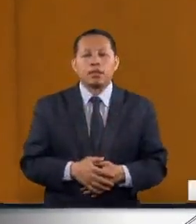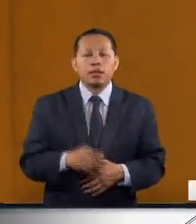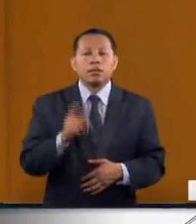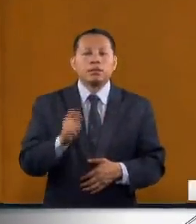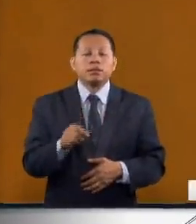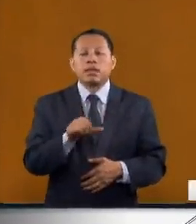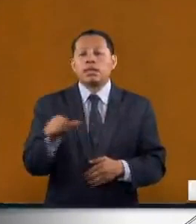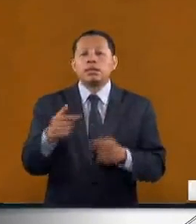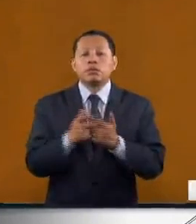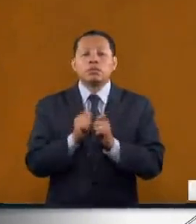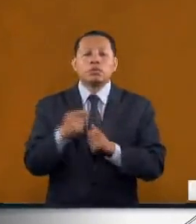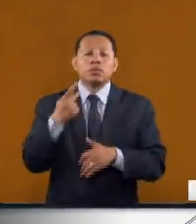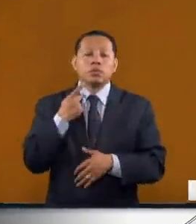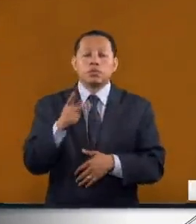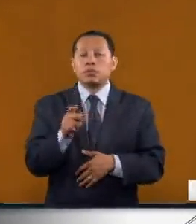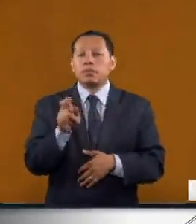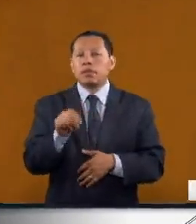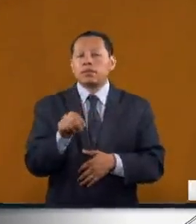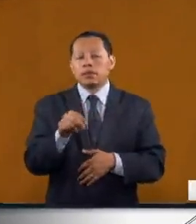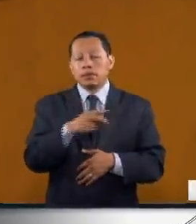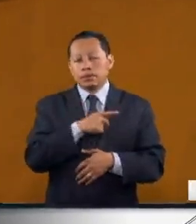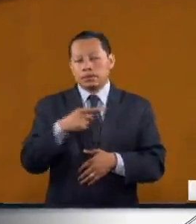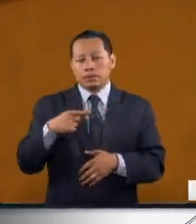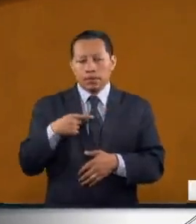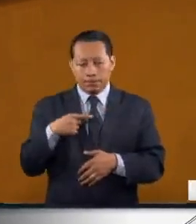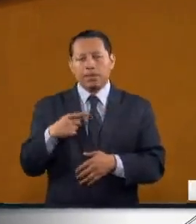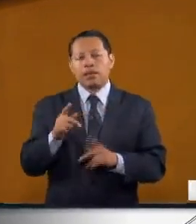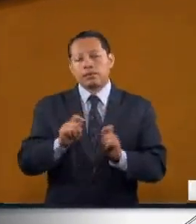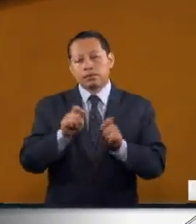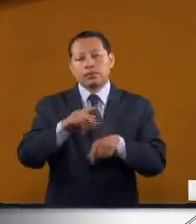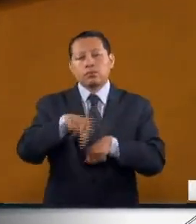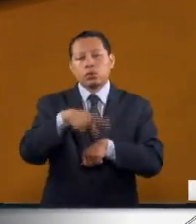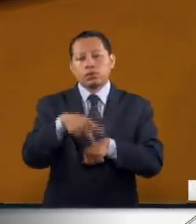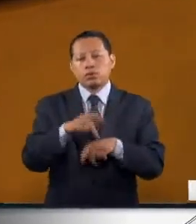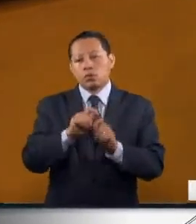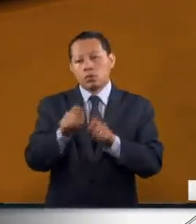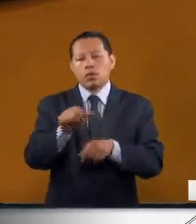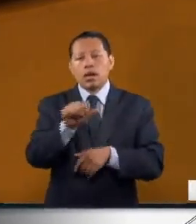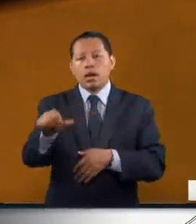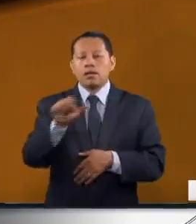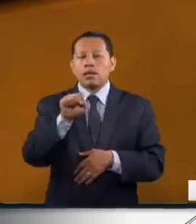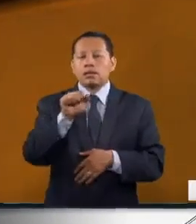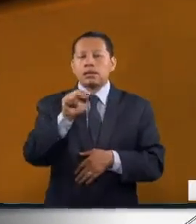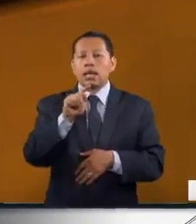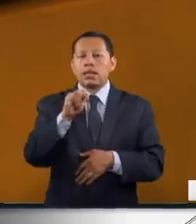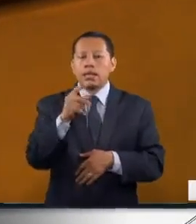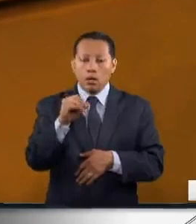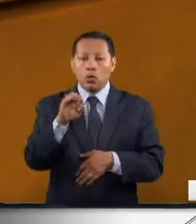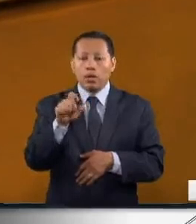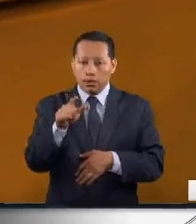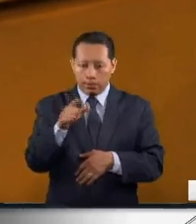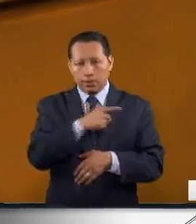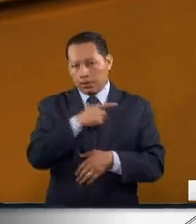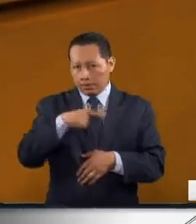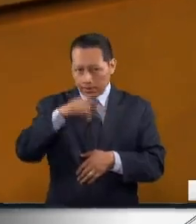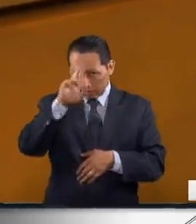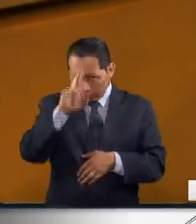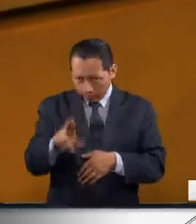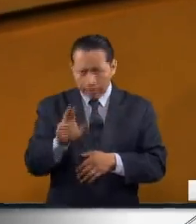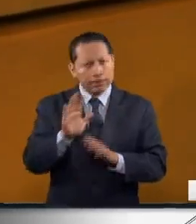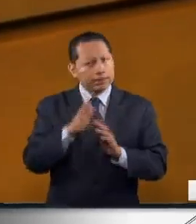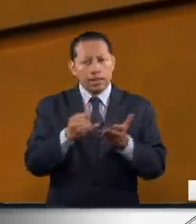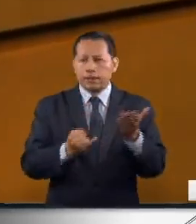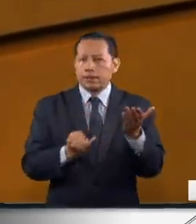PAN a que respeten la investidura que le otorgamos a Santiago Krill y tomen la decisión de